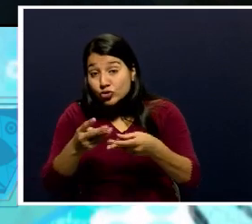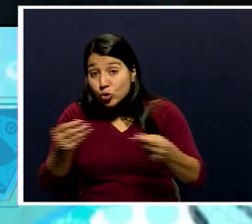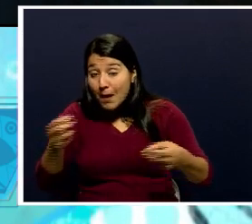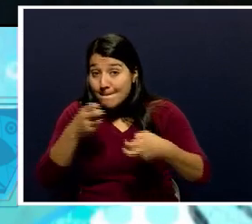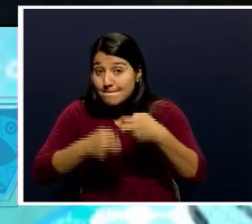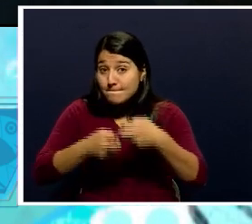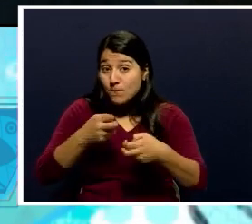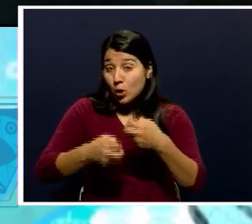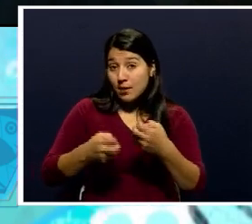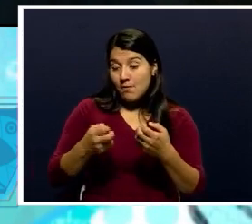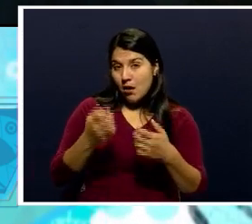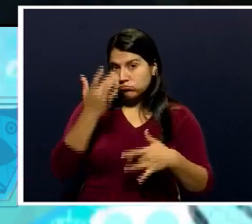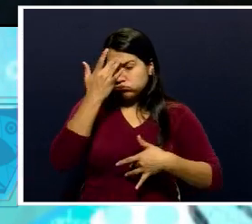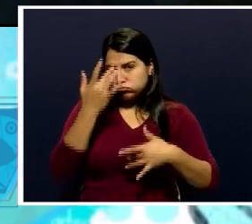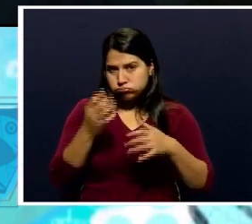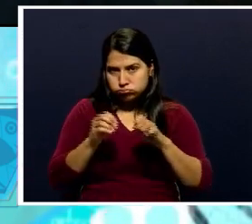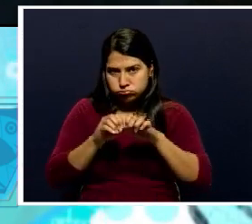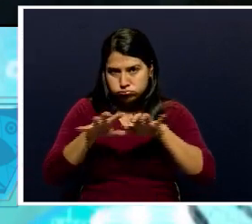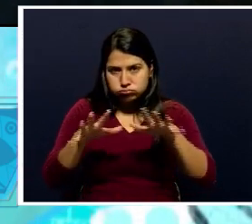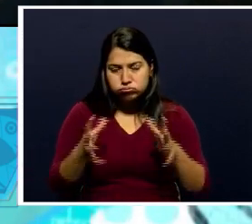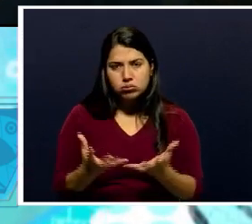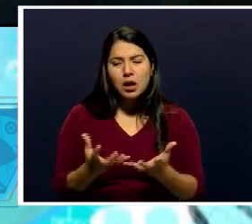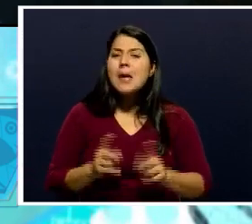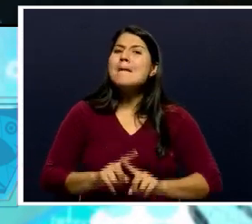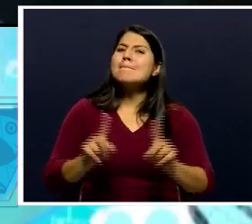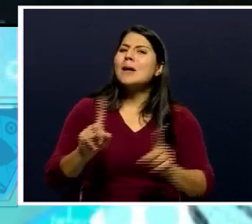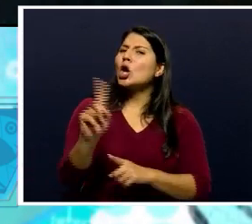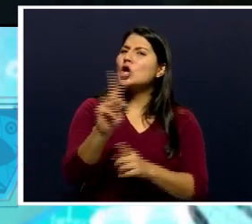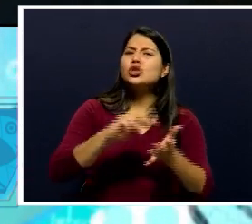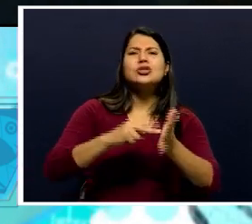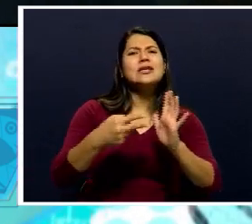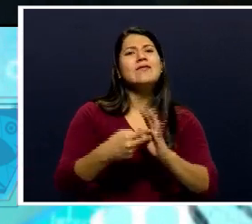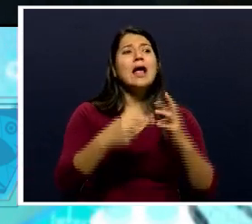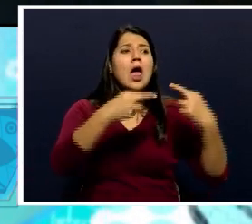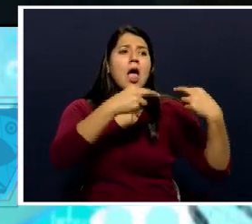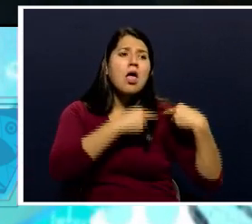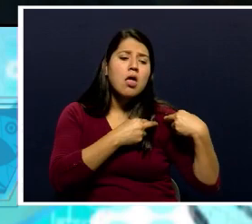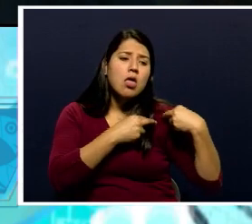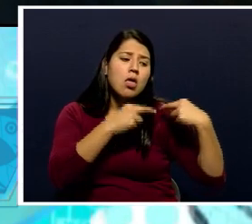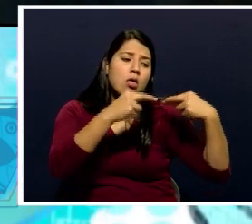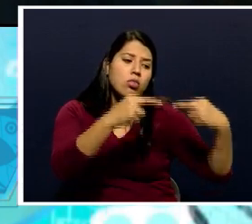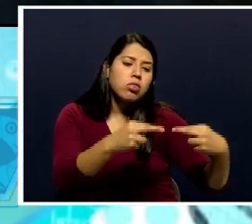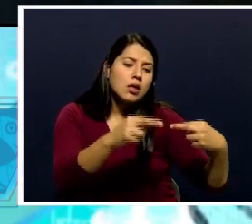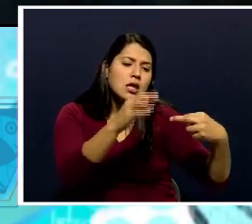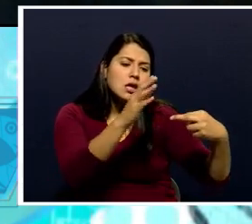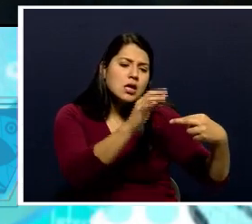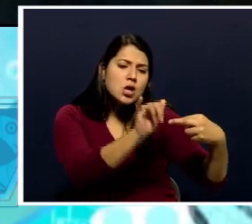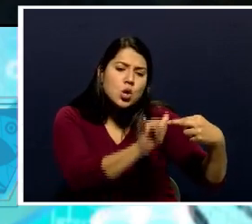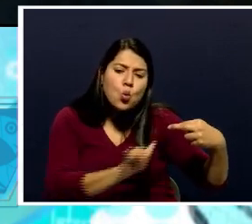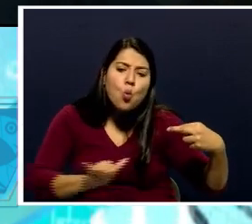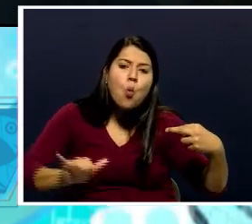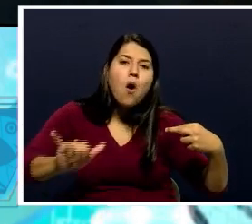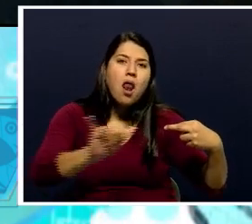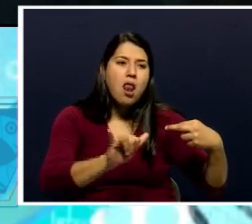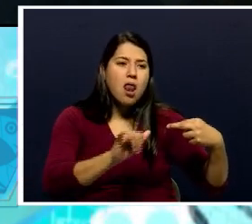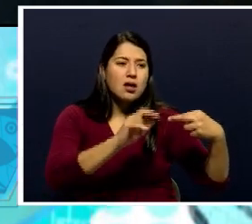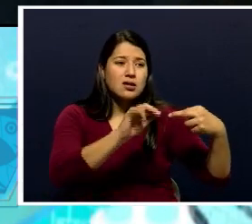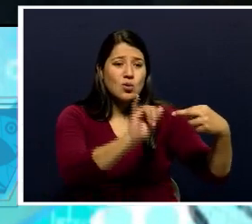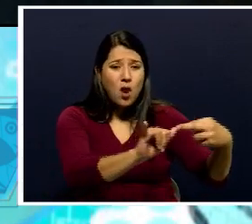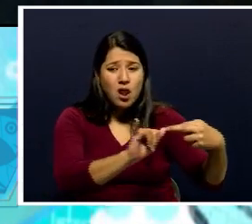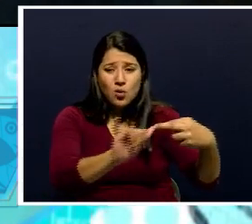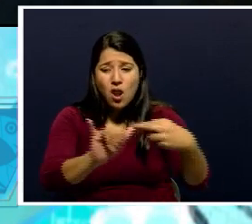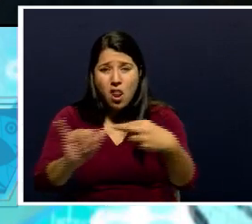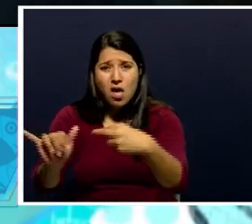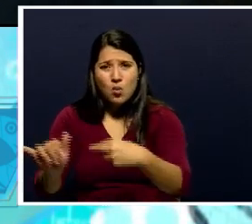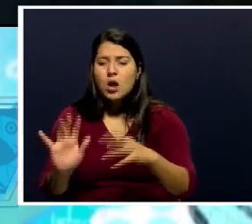no significa que tenemos que dividir el costo a partes iguales entre todas las personas. En términos, por ejemplo, económicos,